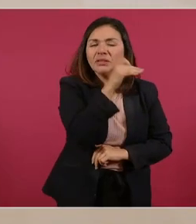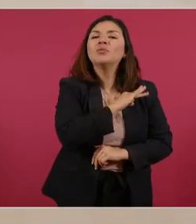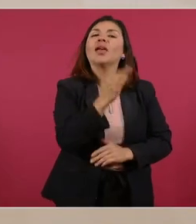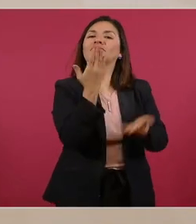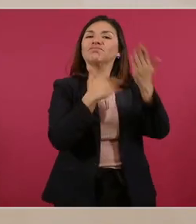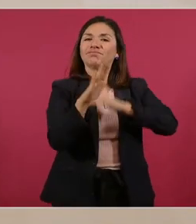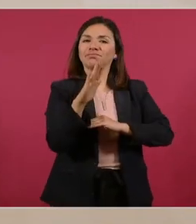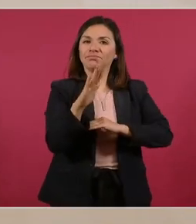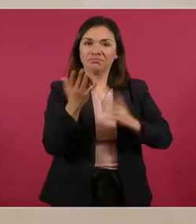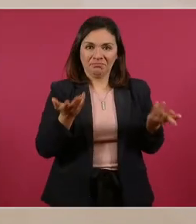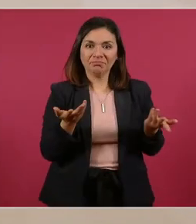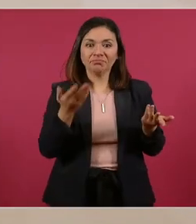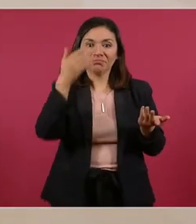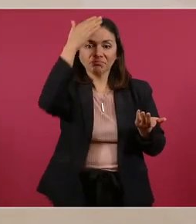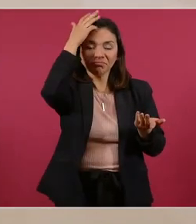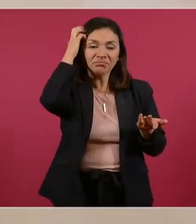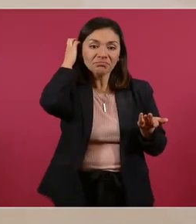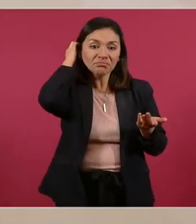Y